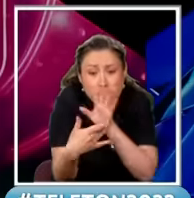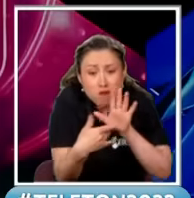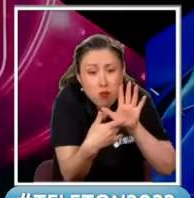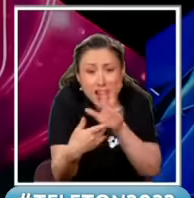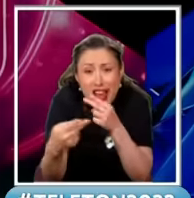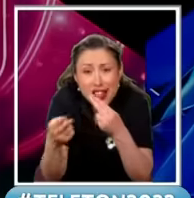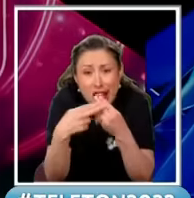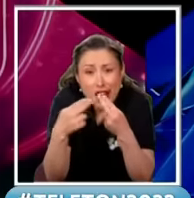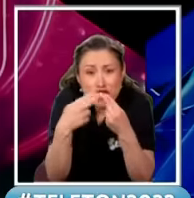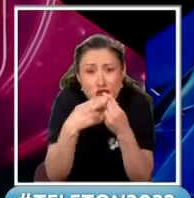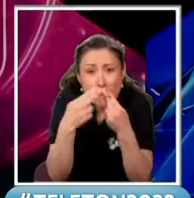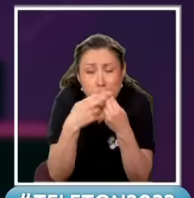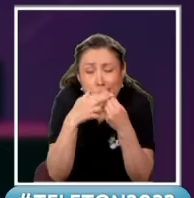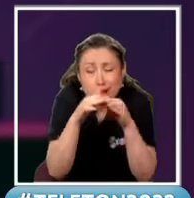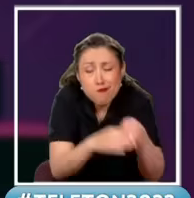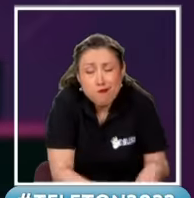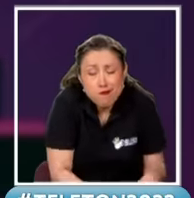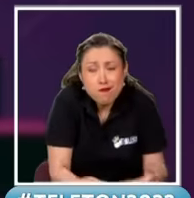Teletón.